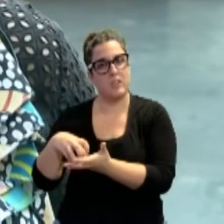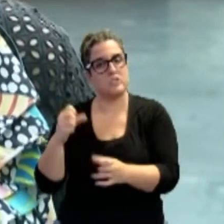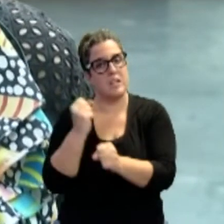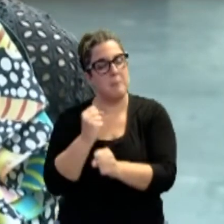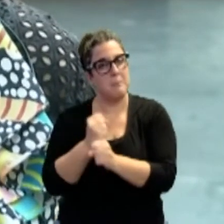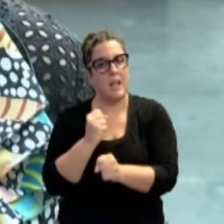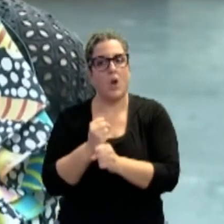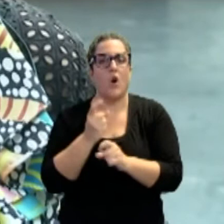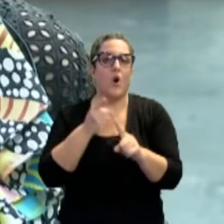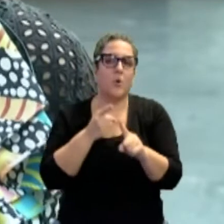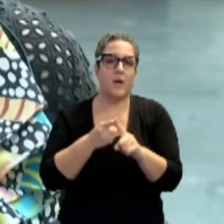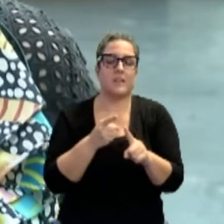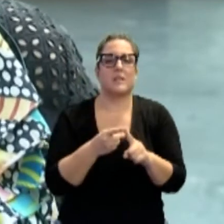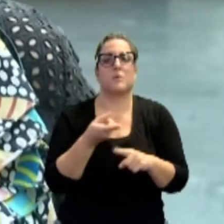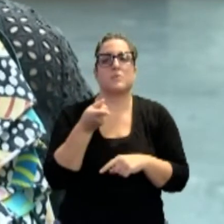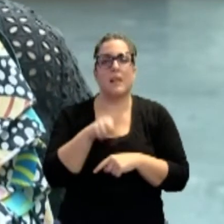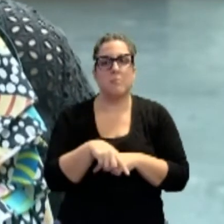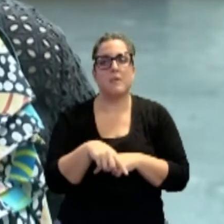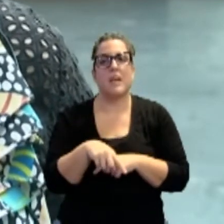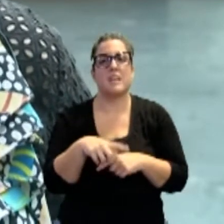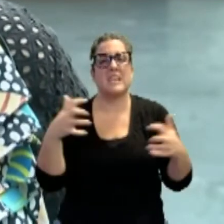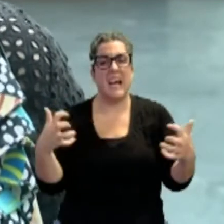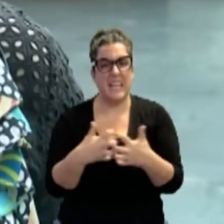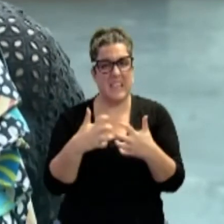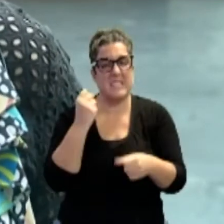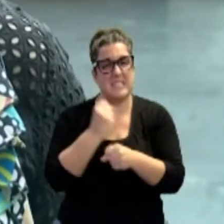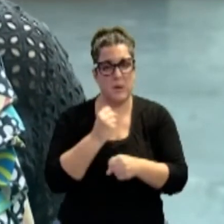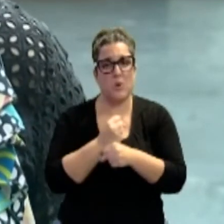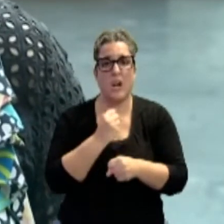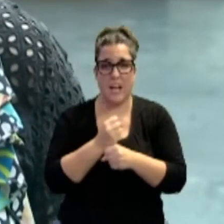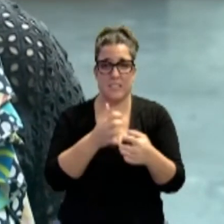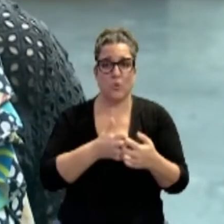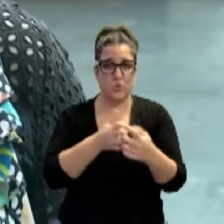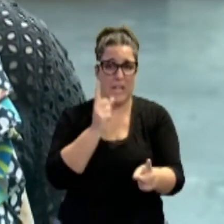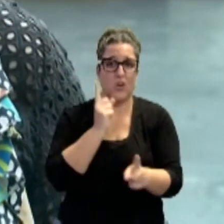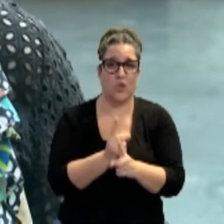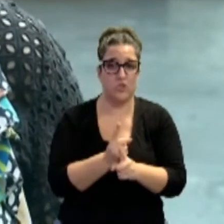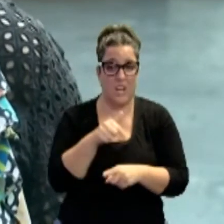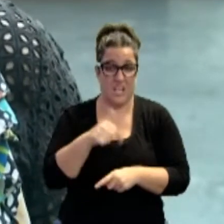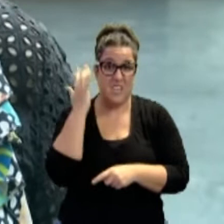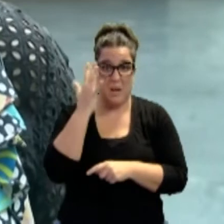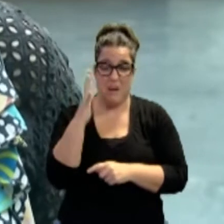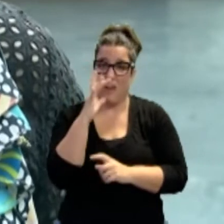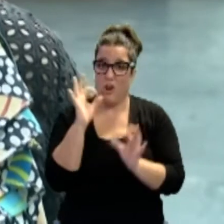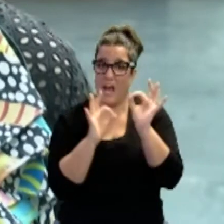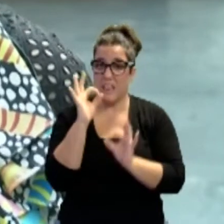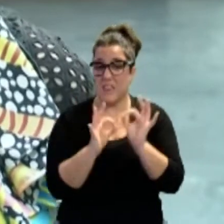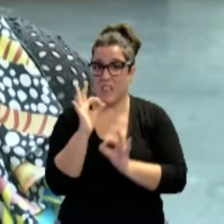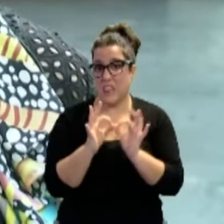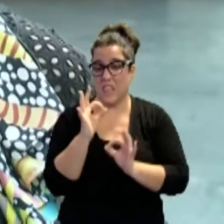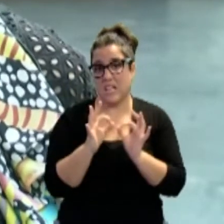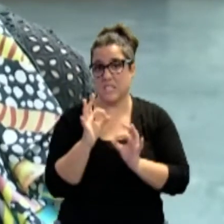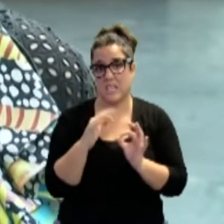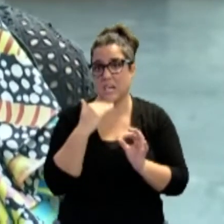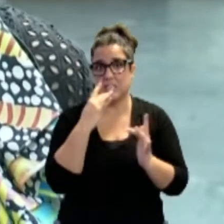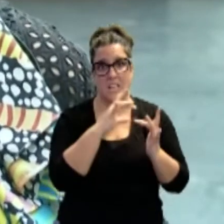para luchar contra la siniestralidad, que hoy en Navarra estamos a la cabeza en los índices de accidentes laborales en